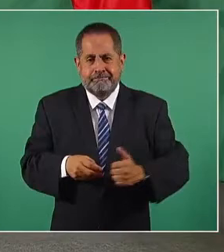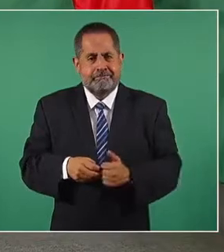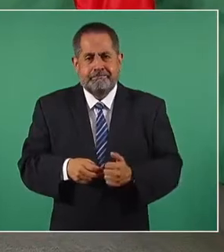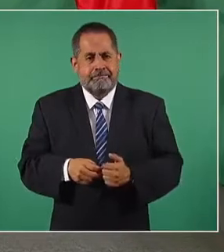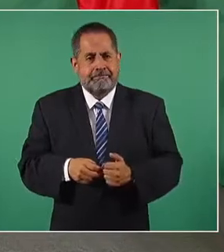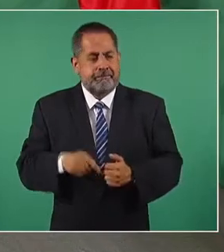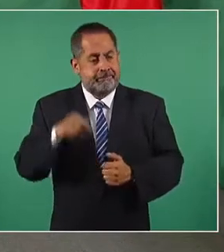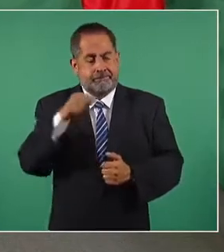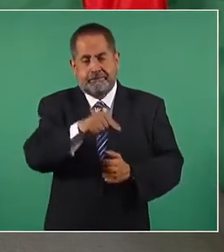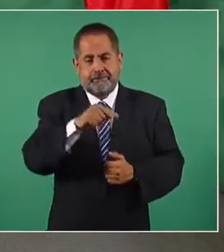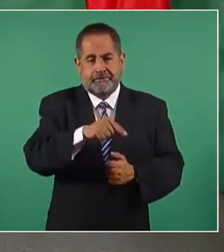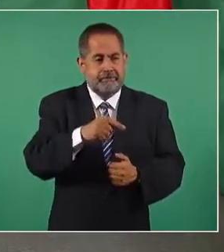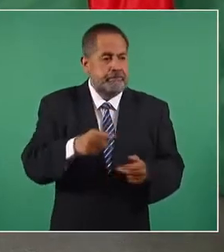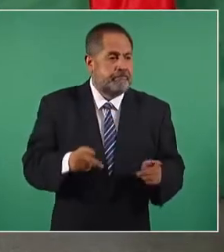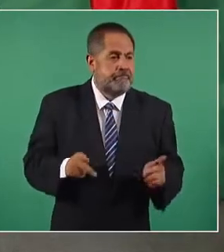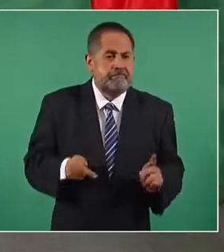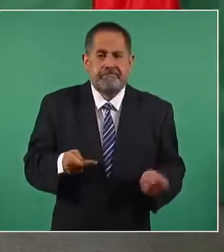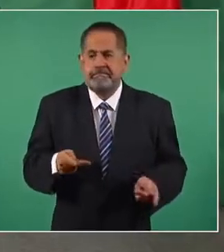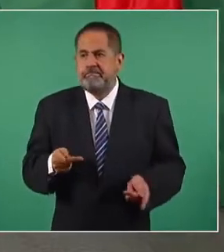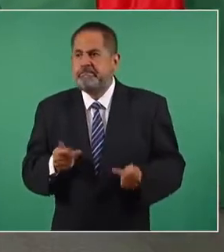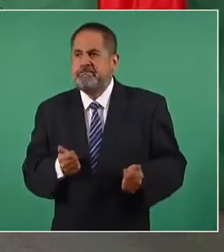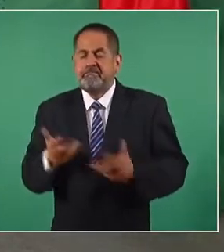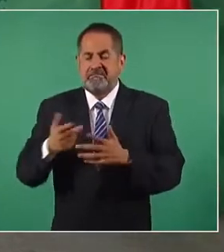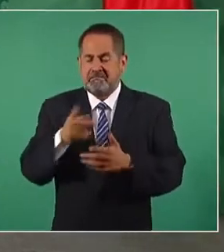se está comercializando